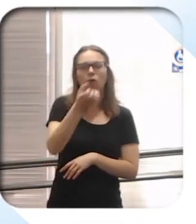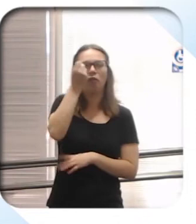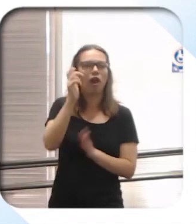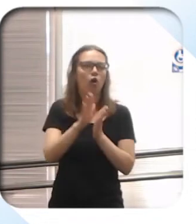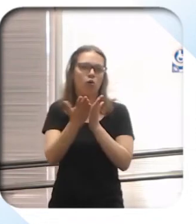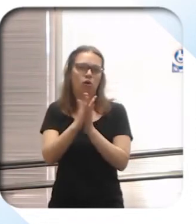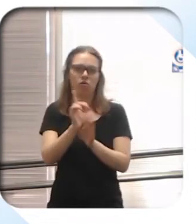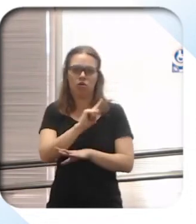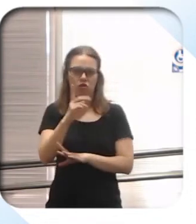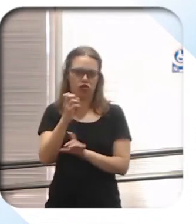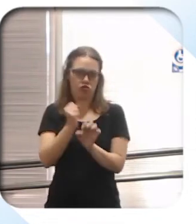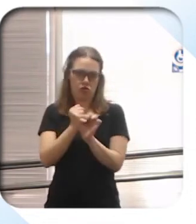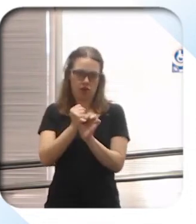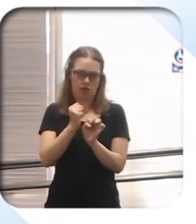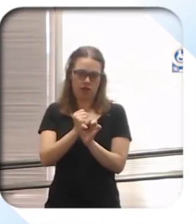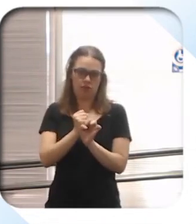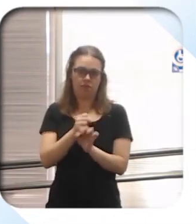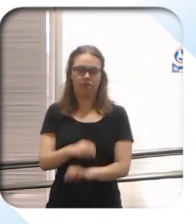libro.